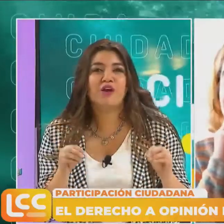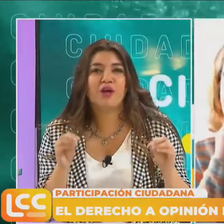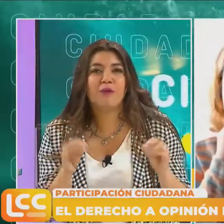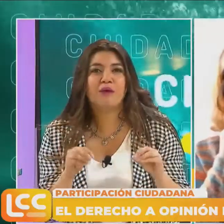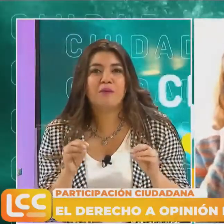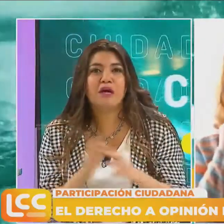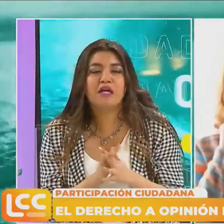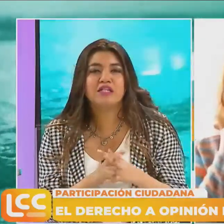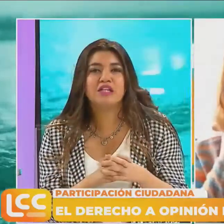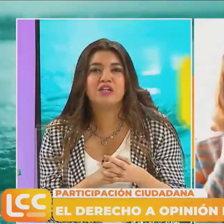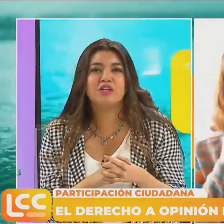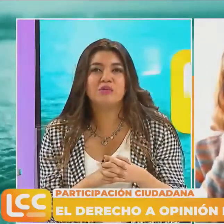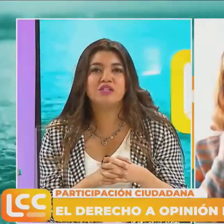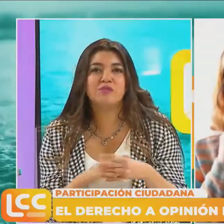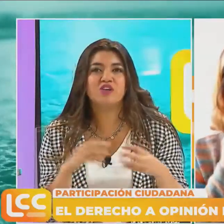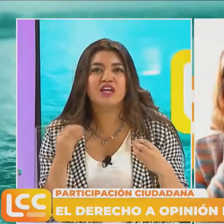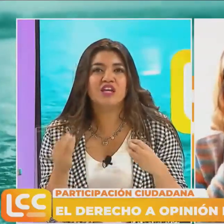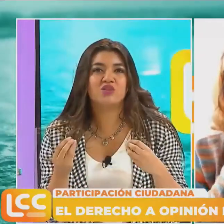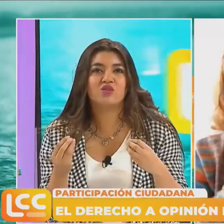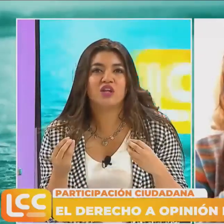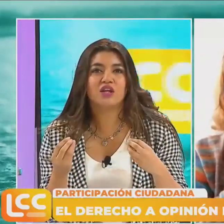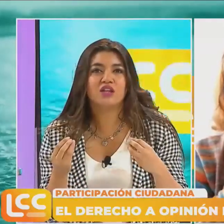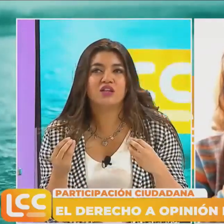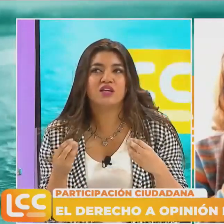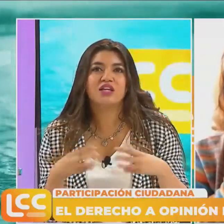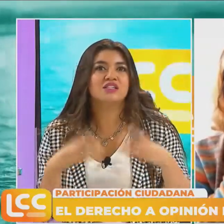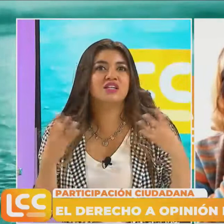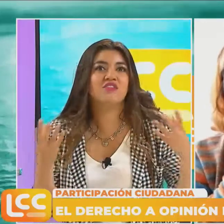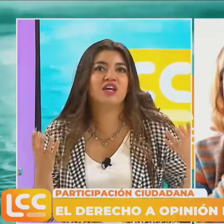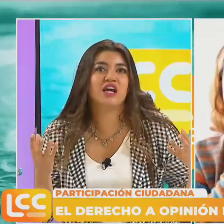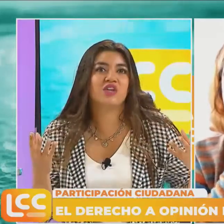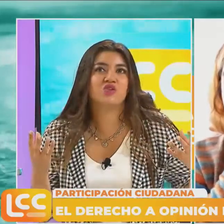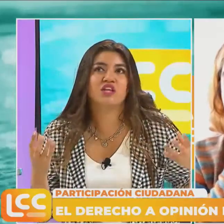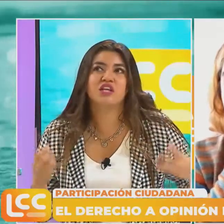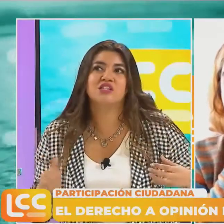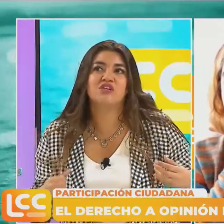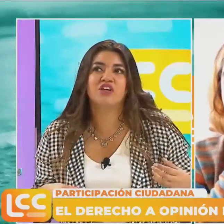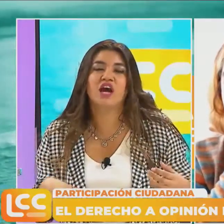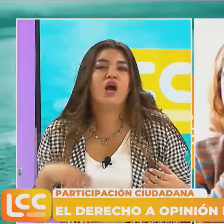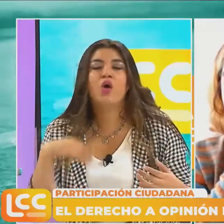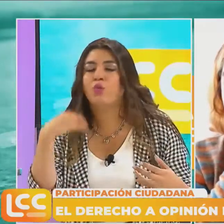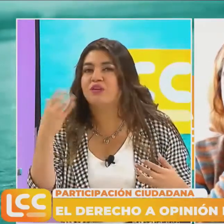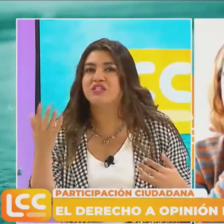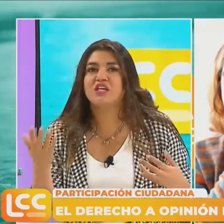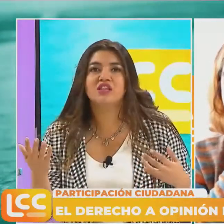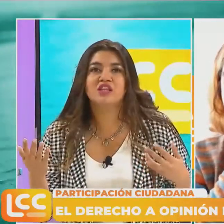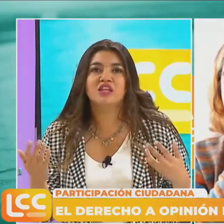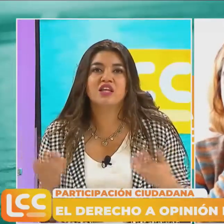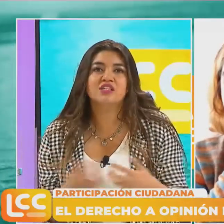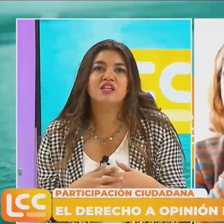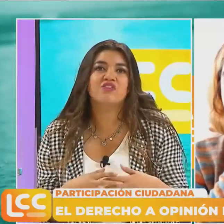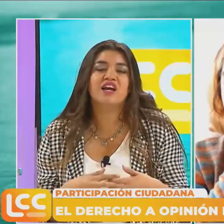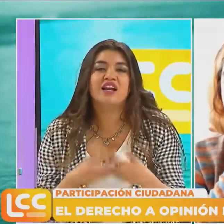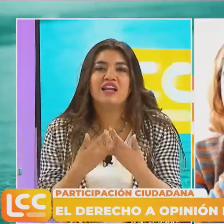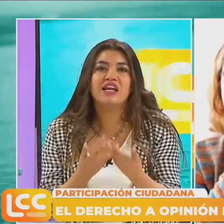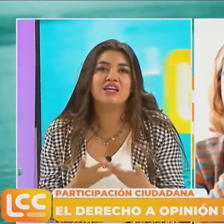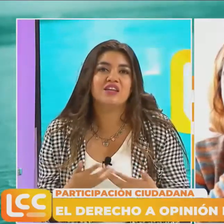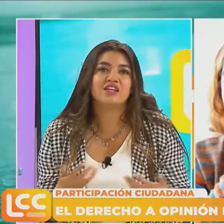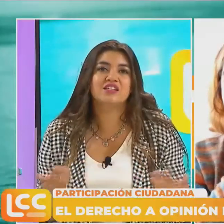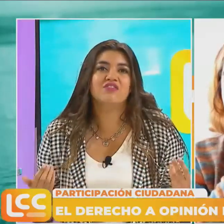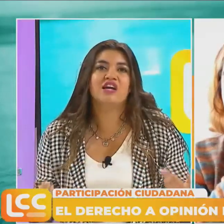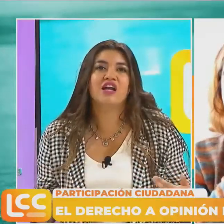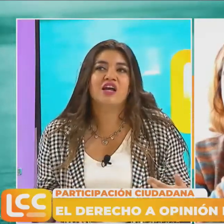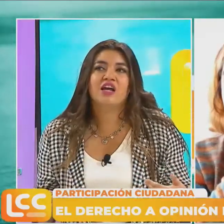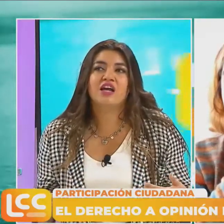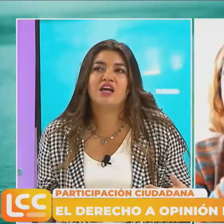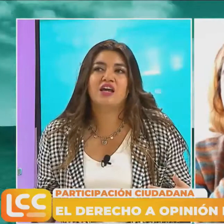Pero claro, en más chiquititos también se empezó a dar esto, de qué significa esto, de qué significa un presidente, de qué significan leyes, de